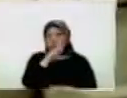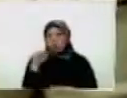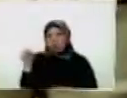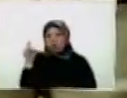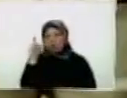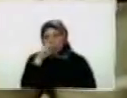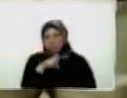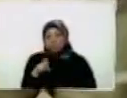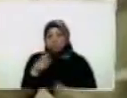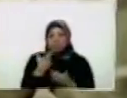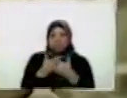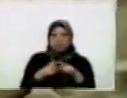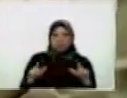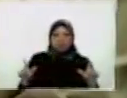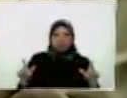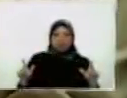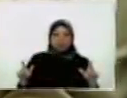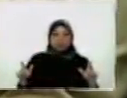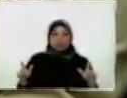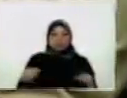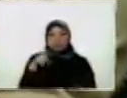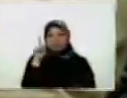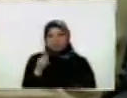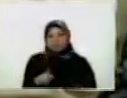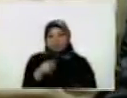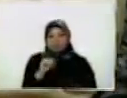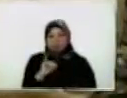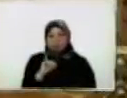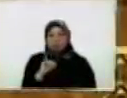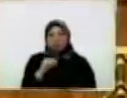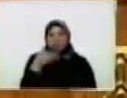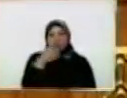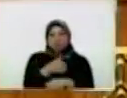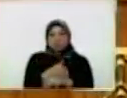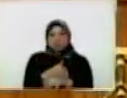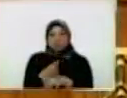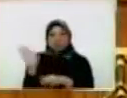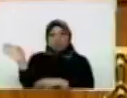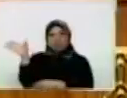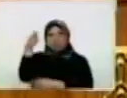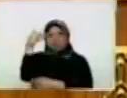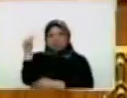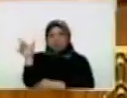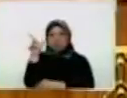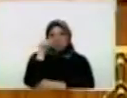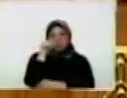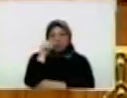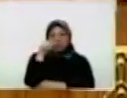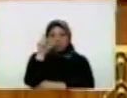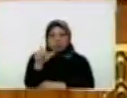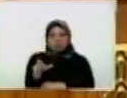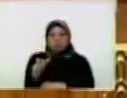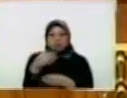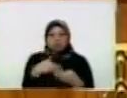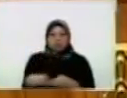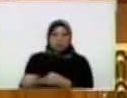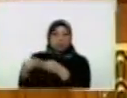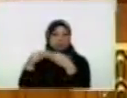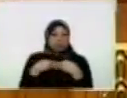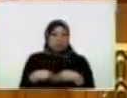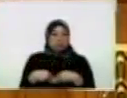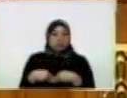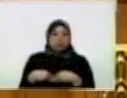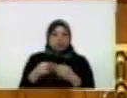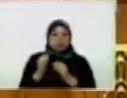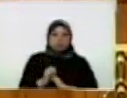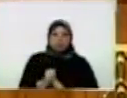de la independencia, pero también había un bando que abrazaba la bandera de la dependencia del imperialismo, que lo